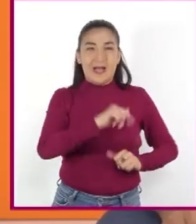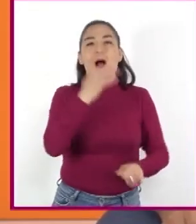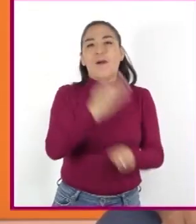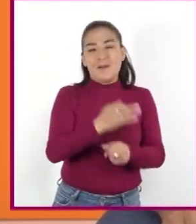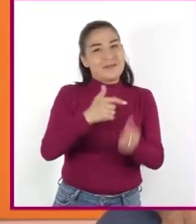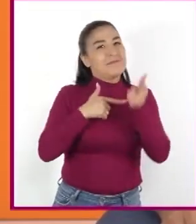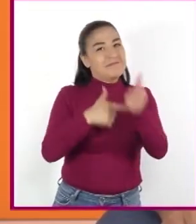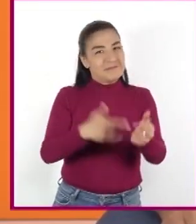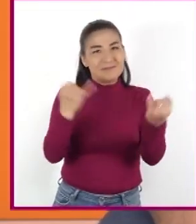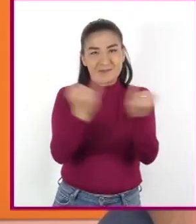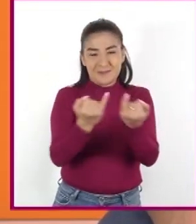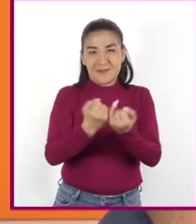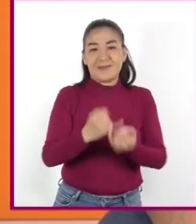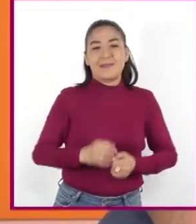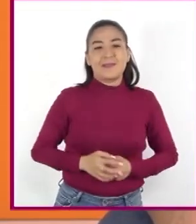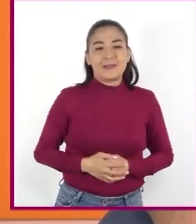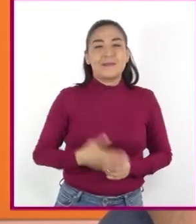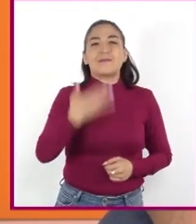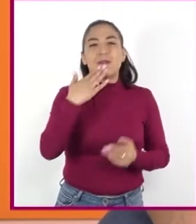le anotó sus 2 puntos.